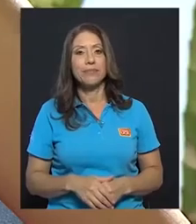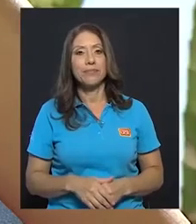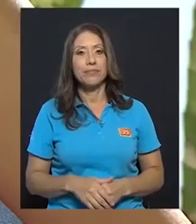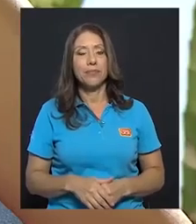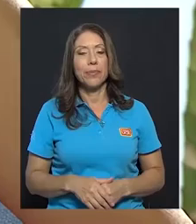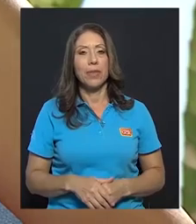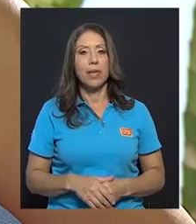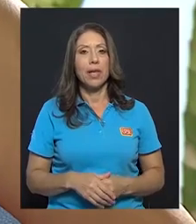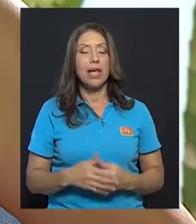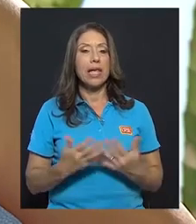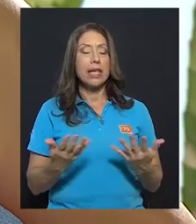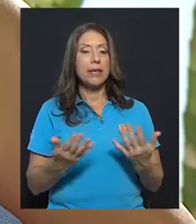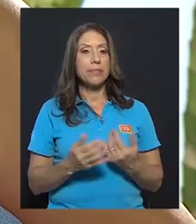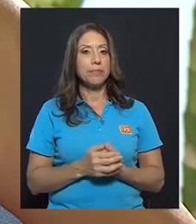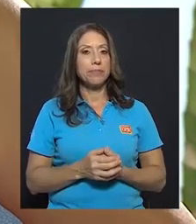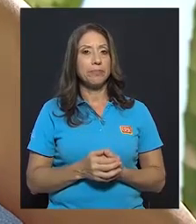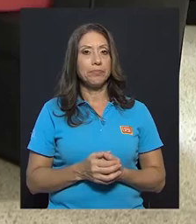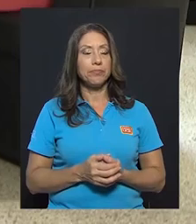Y,